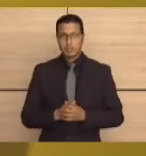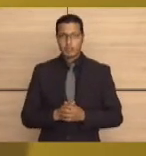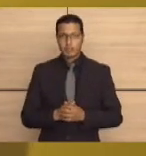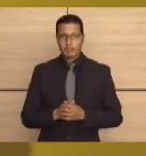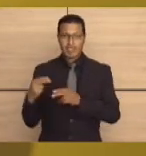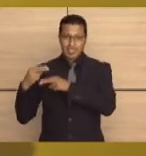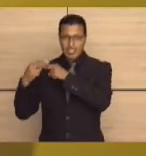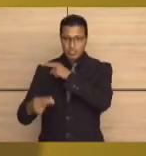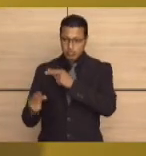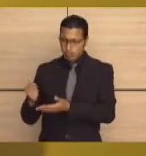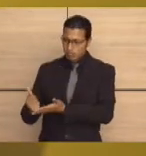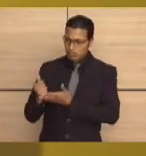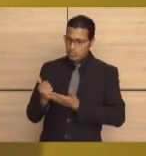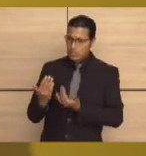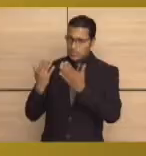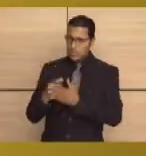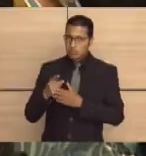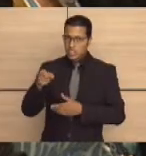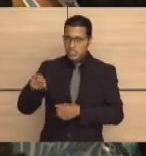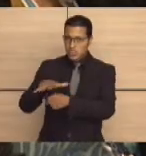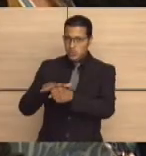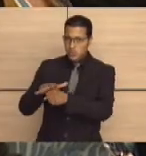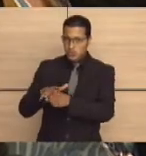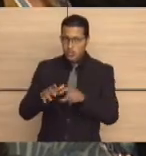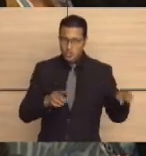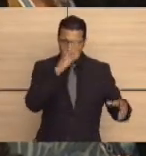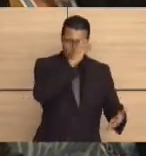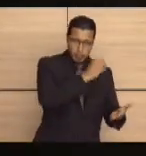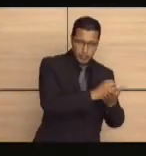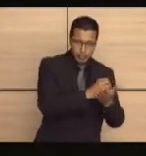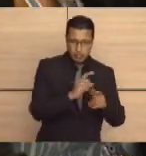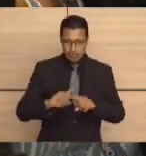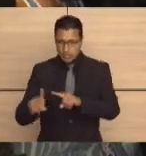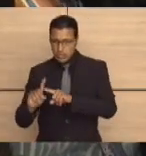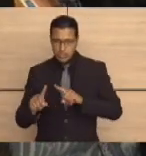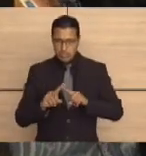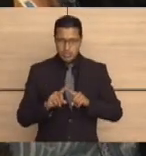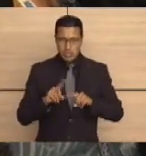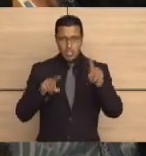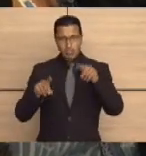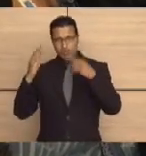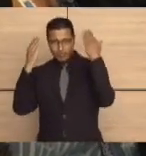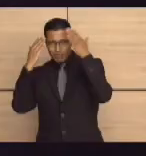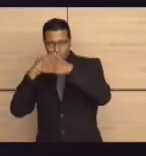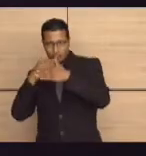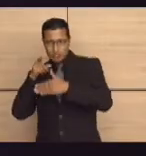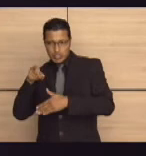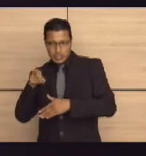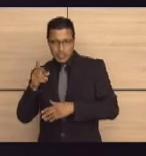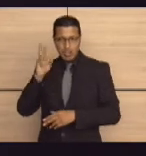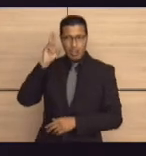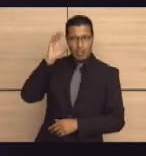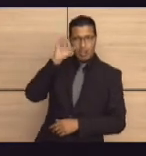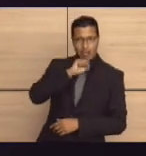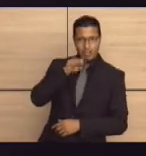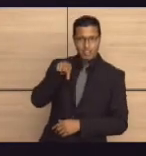historia nos permite diferenciar los hechos de las opiniones, combatir la posverdad, lo que está oculto. También esto permite reconocer a los